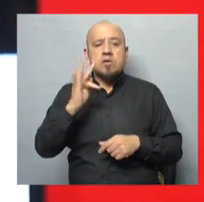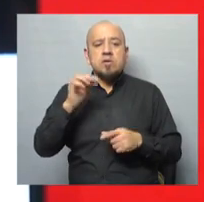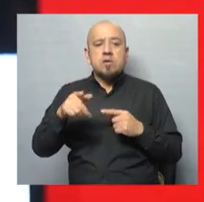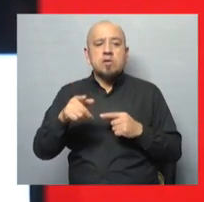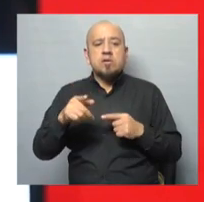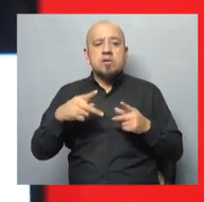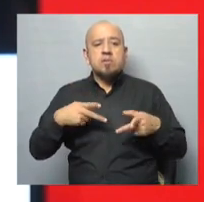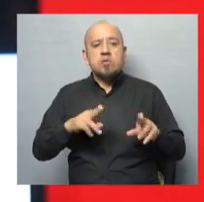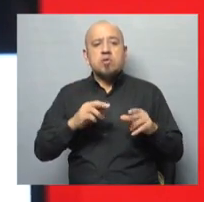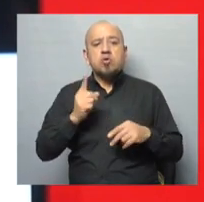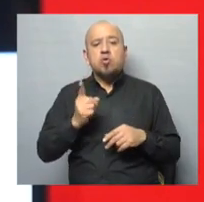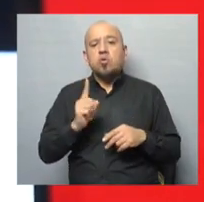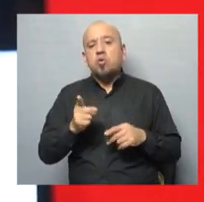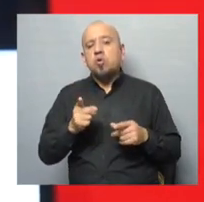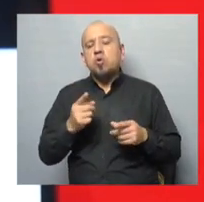grönholm